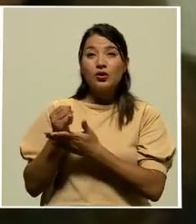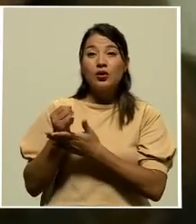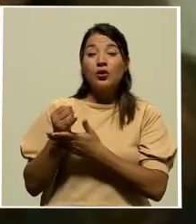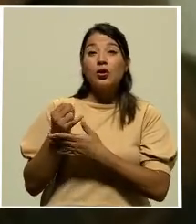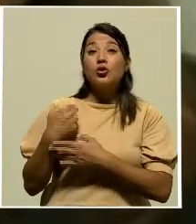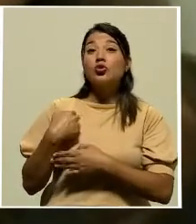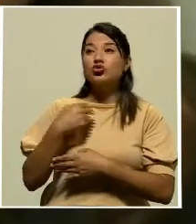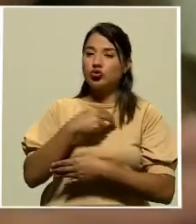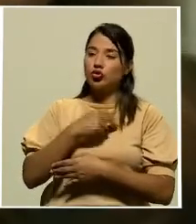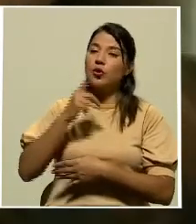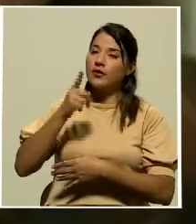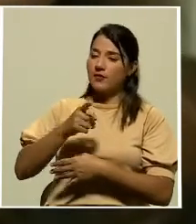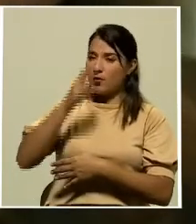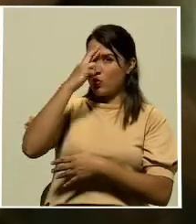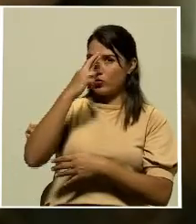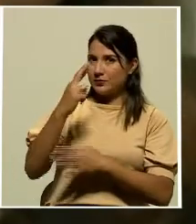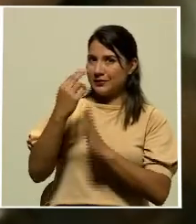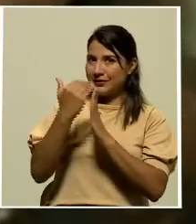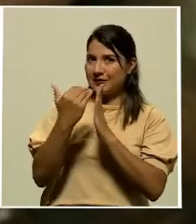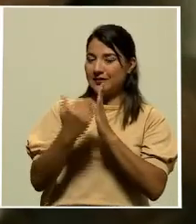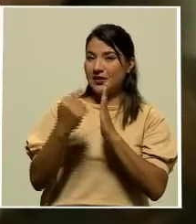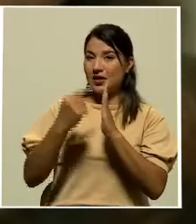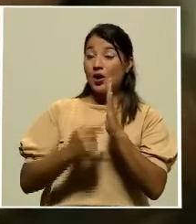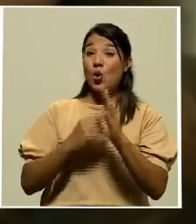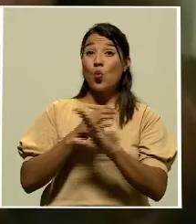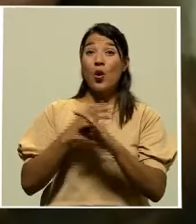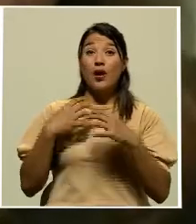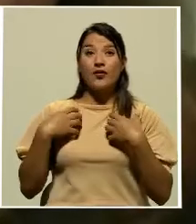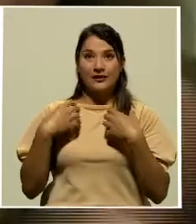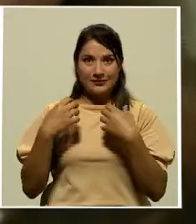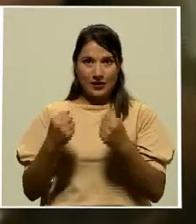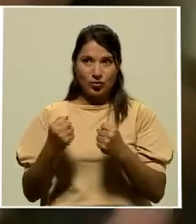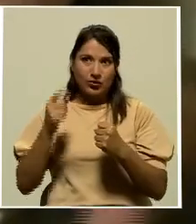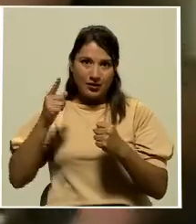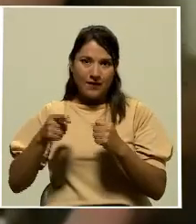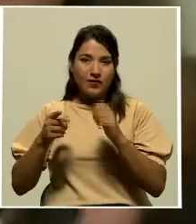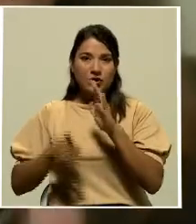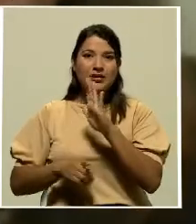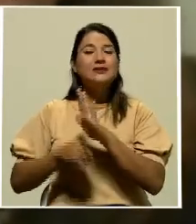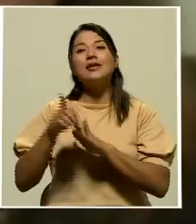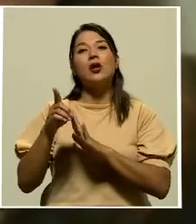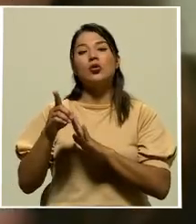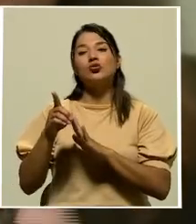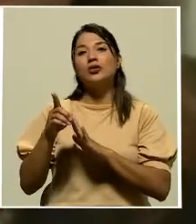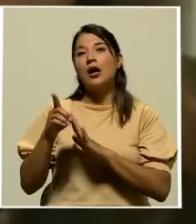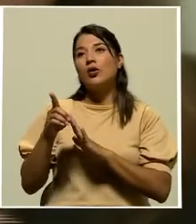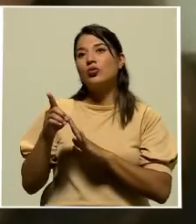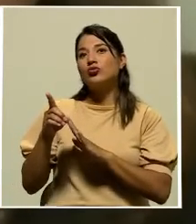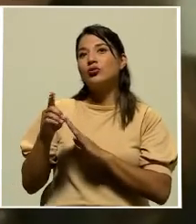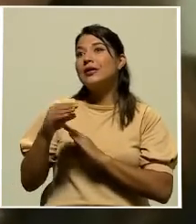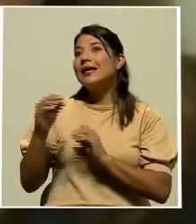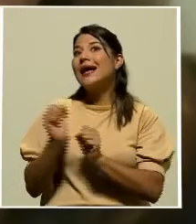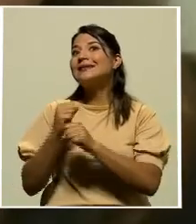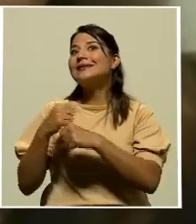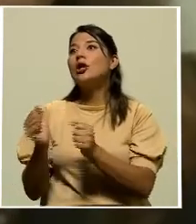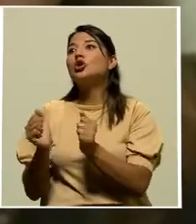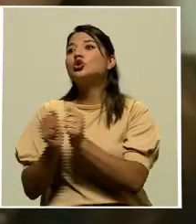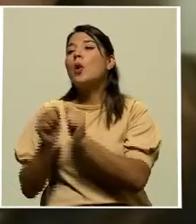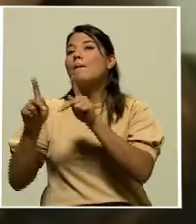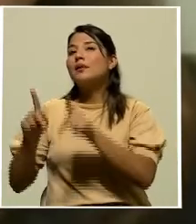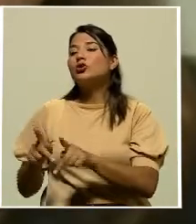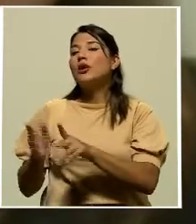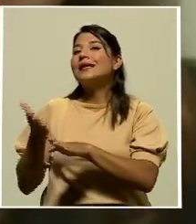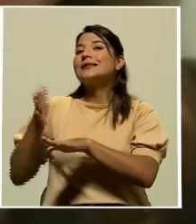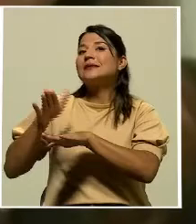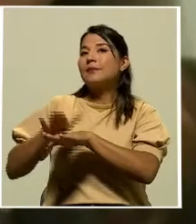respetar los protocolos y por eso hay todos esos protocolos desarrollados, ¿no? Con los expertos de salud y de educación, de